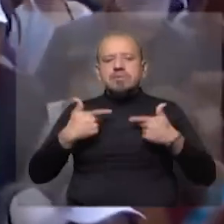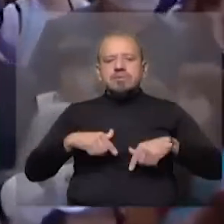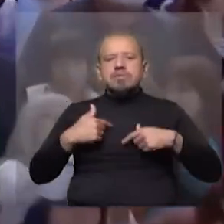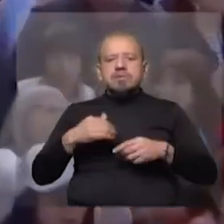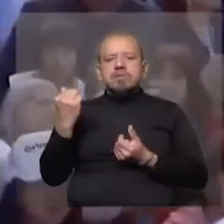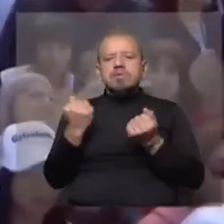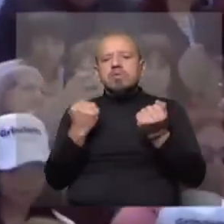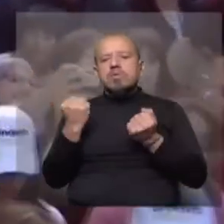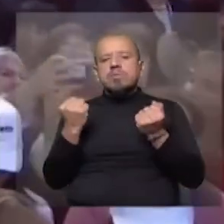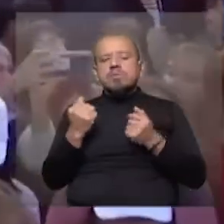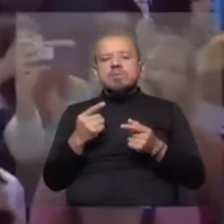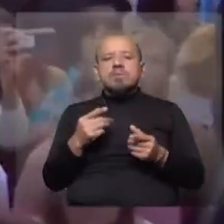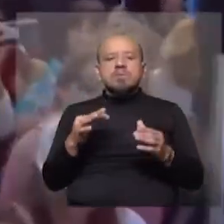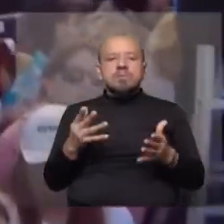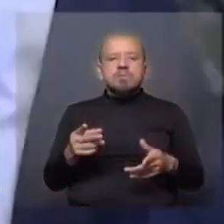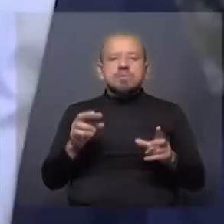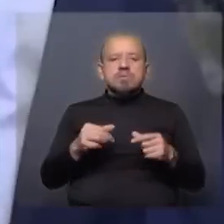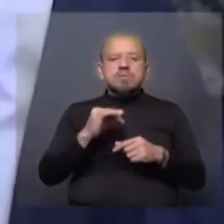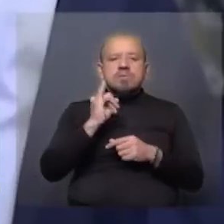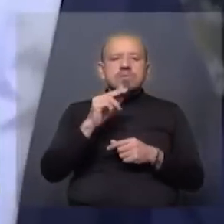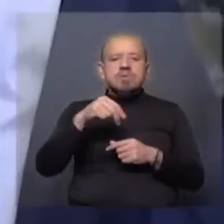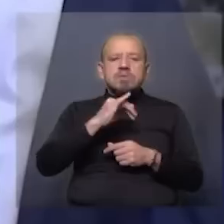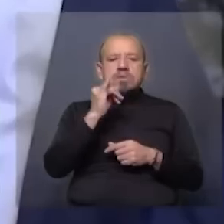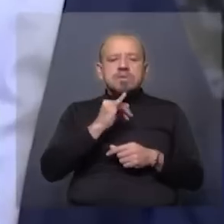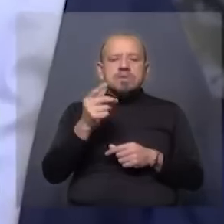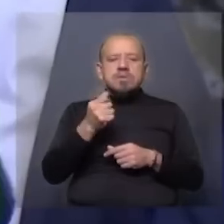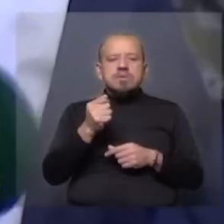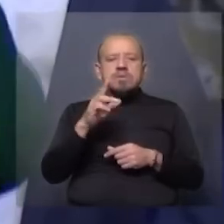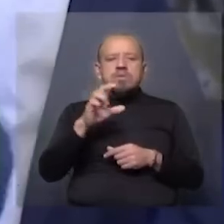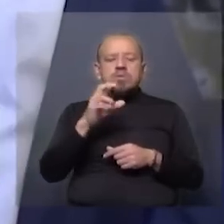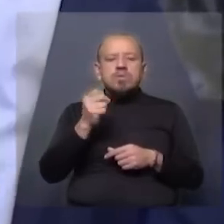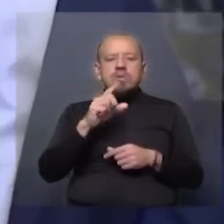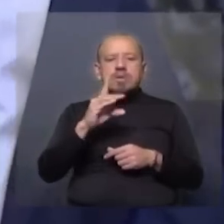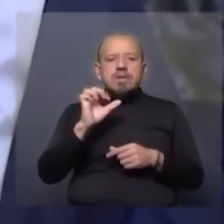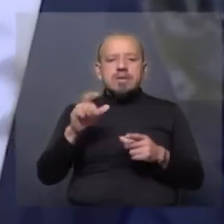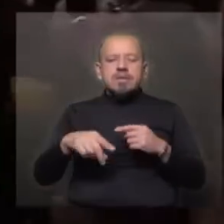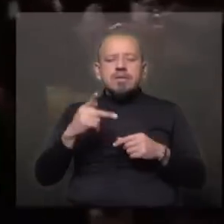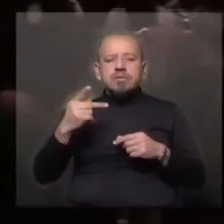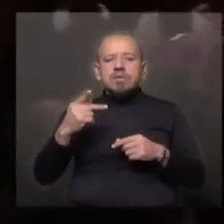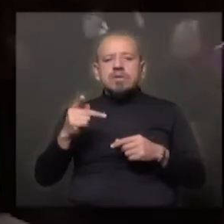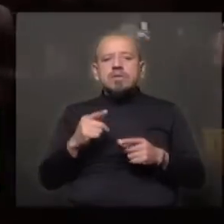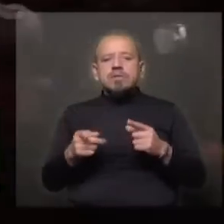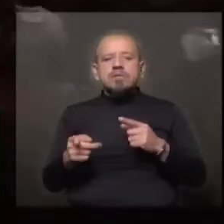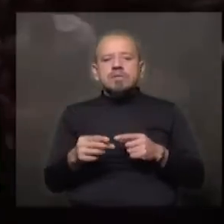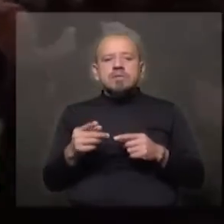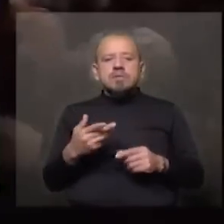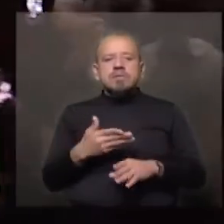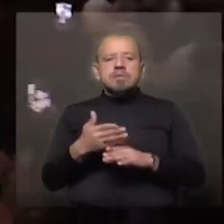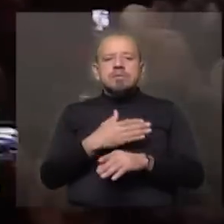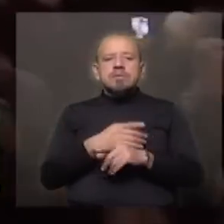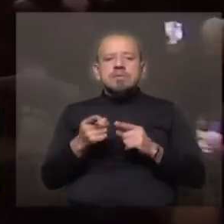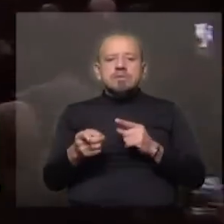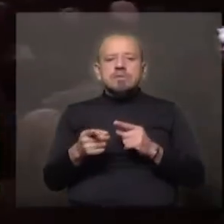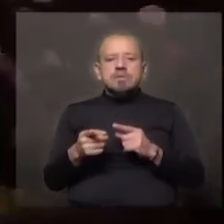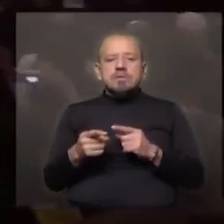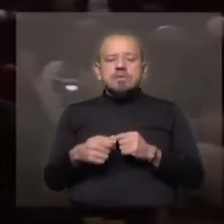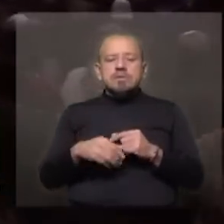hizo hincapié en la polémica por el caso inzaurralde al que acusó de ser un ejemplo de la corrupción k erista un día antes fue el cierre de campaña